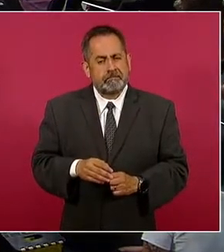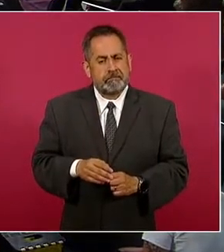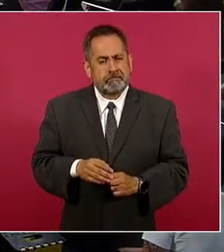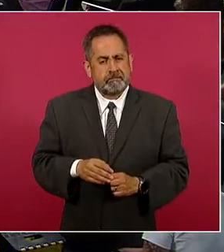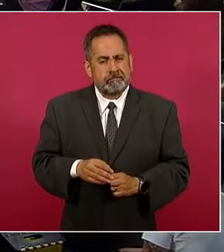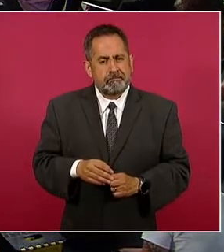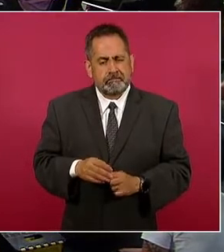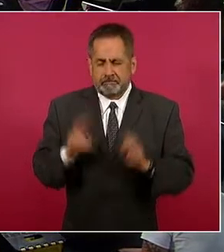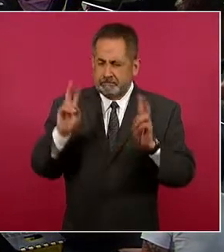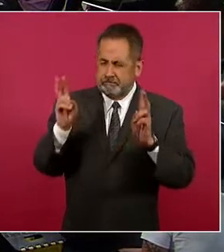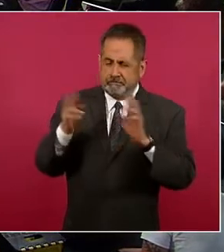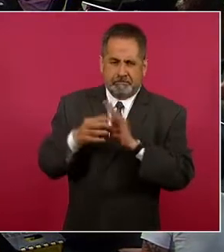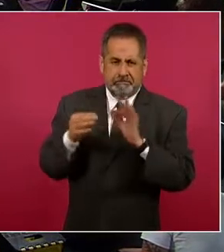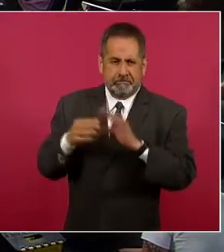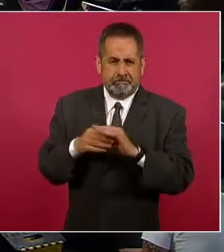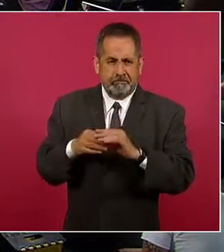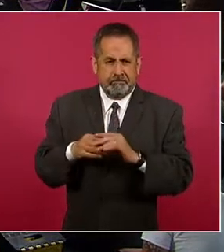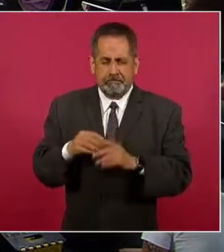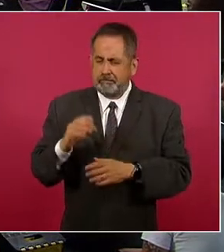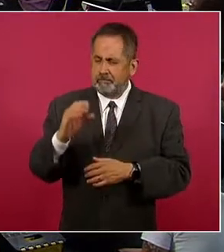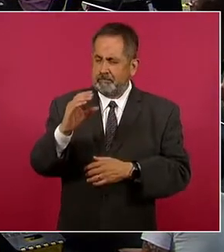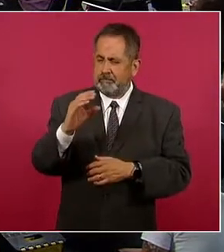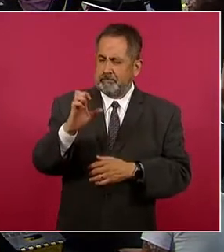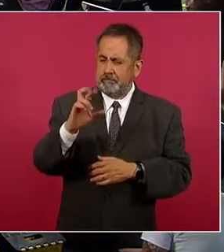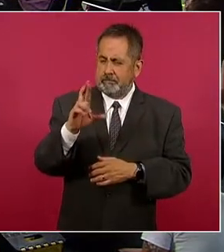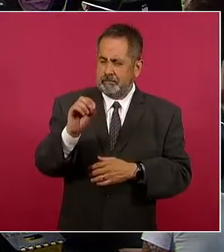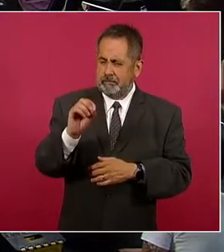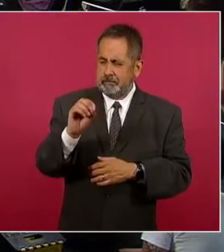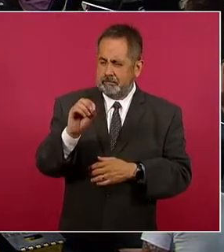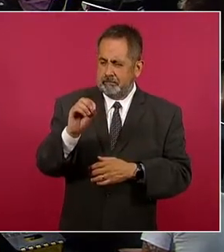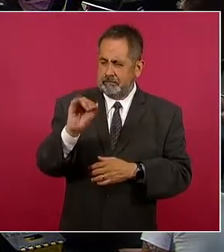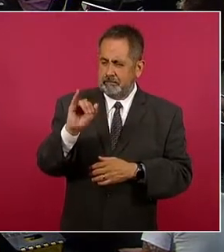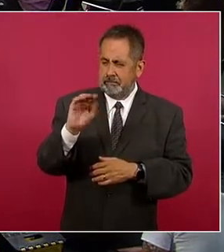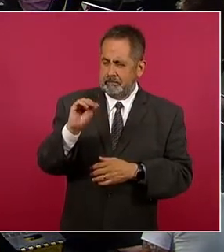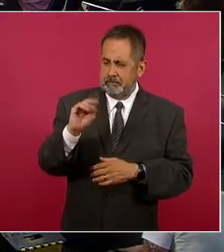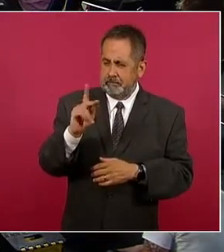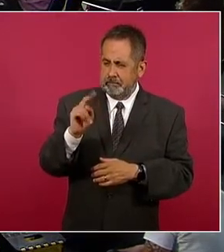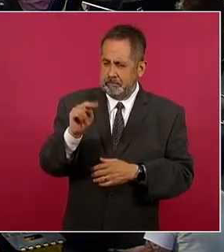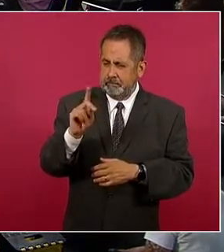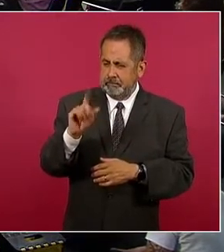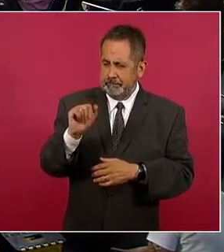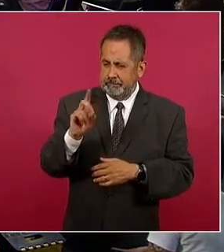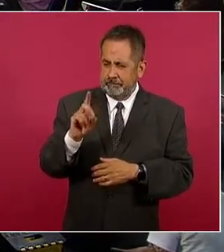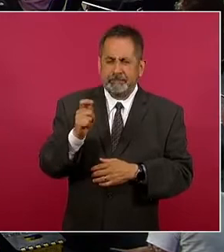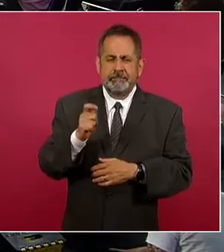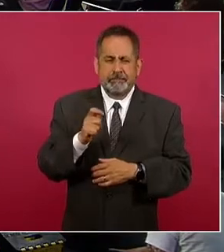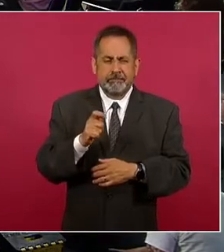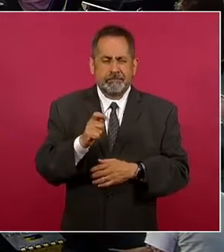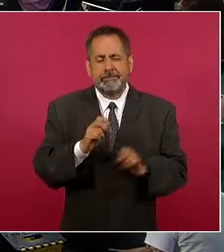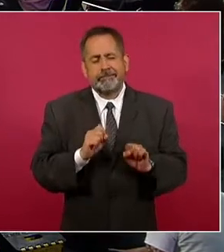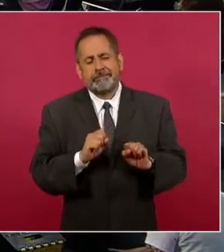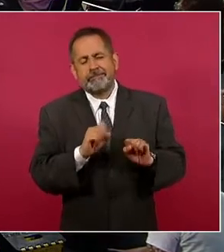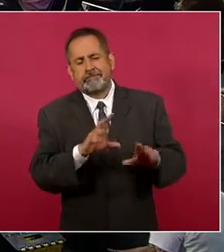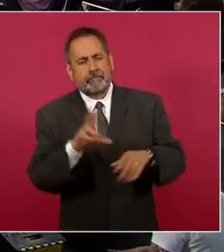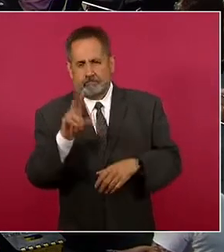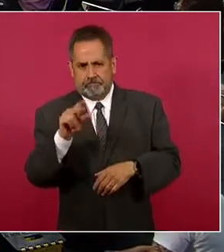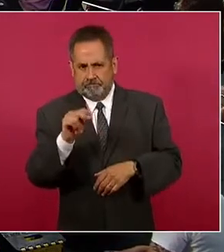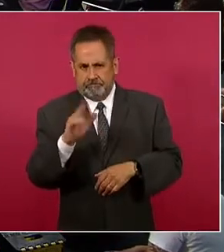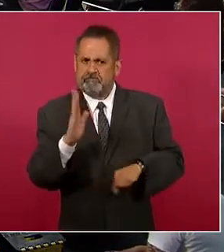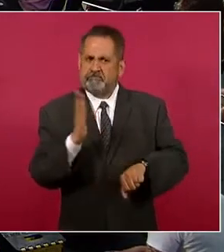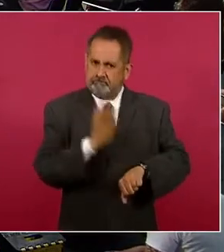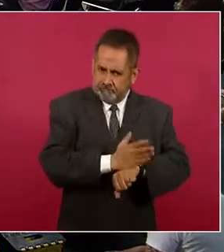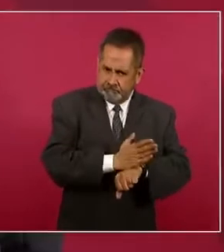la hemos denominado Cero Impunidad, pues la vamos a